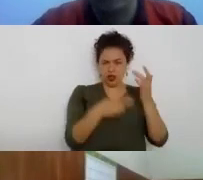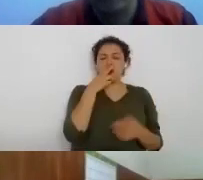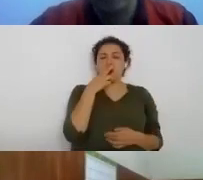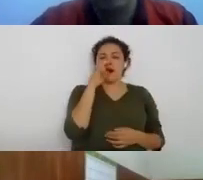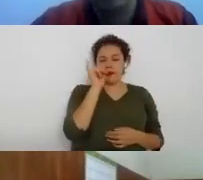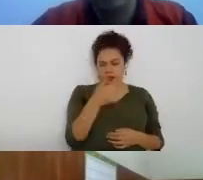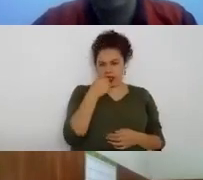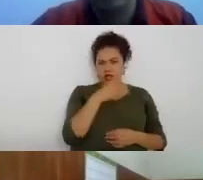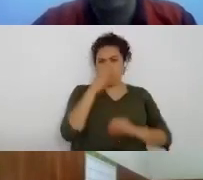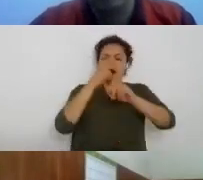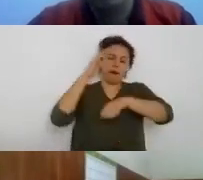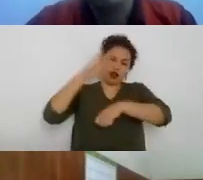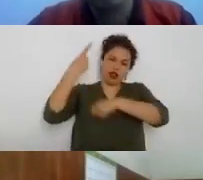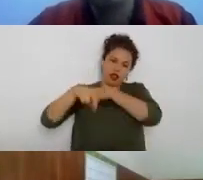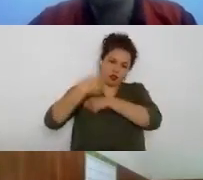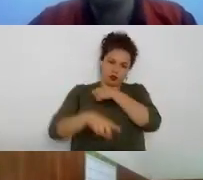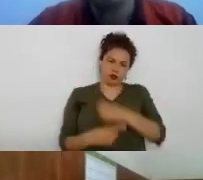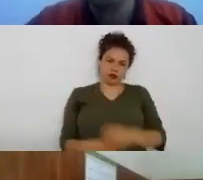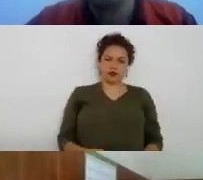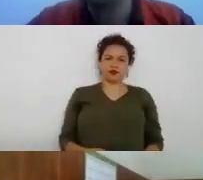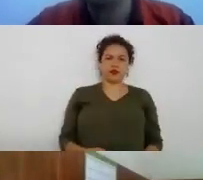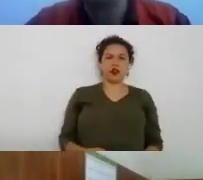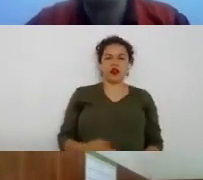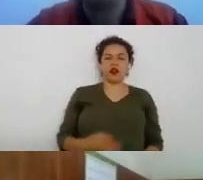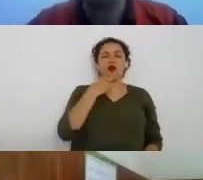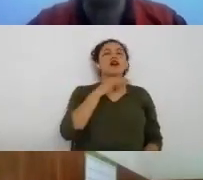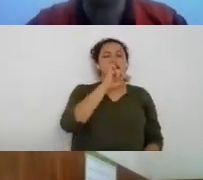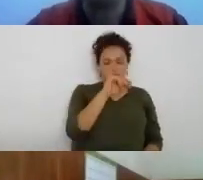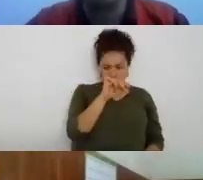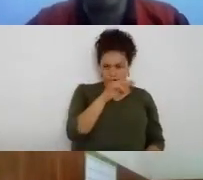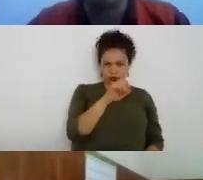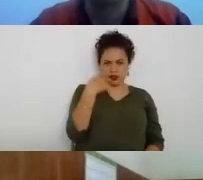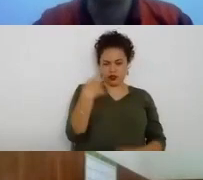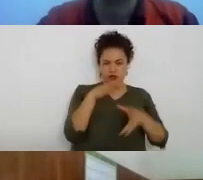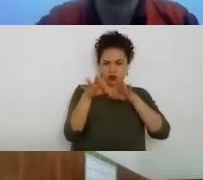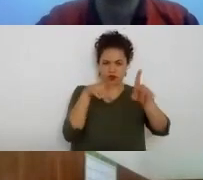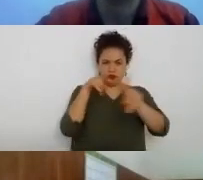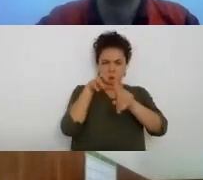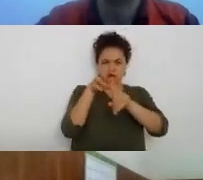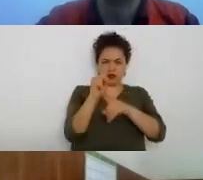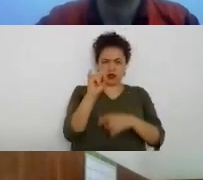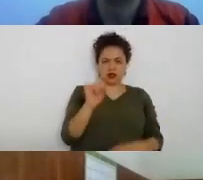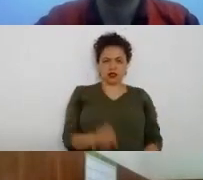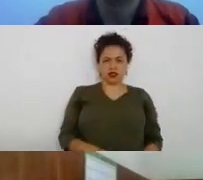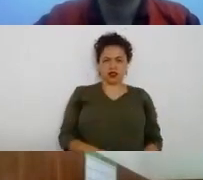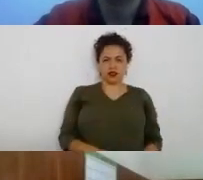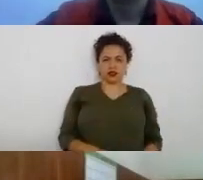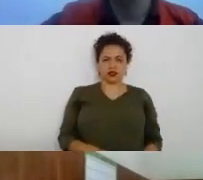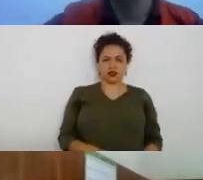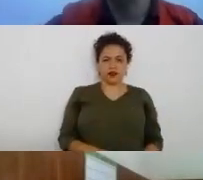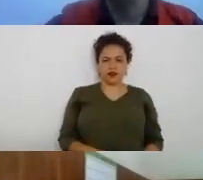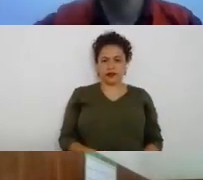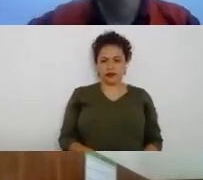o dañan más? No, de que son útiles, son útiles. ¿Por qué? Porque cumplen su función. Ok.